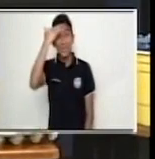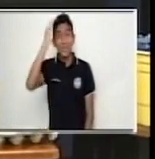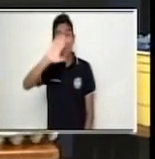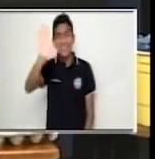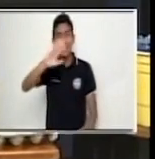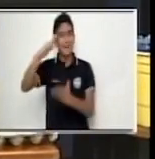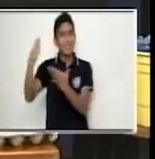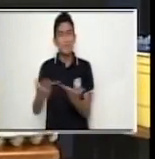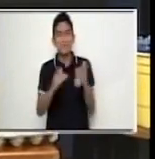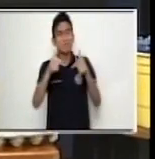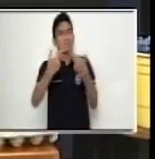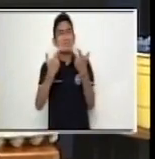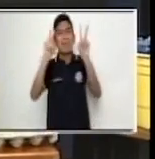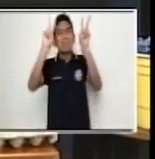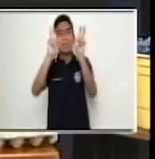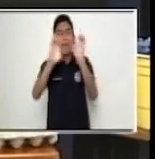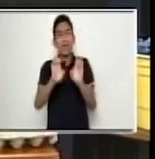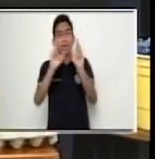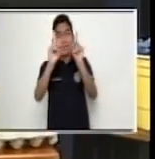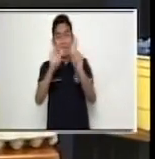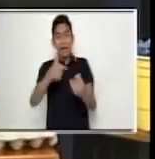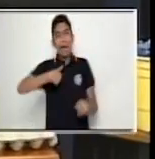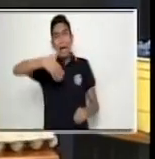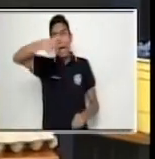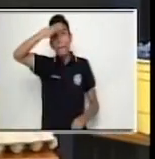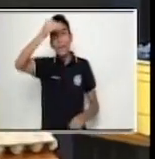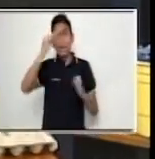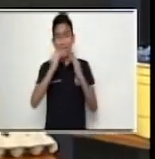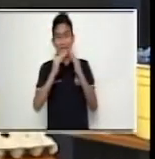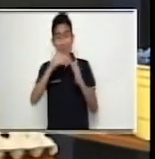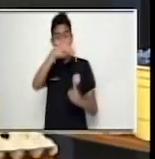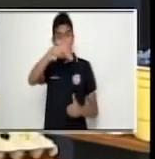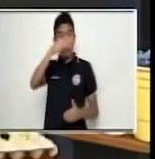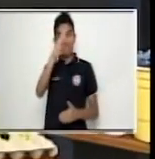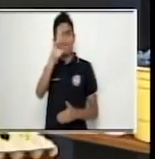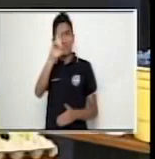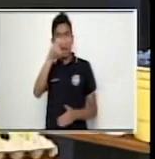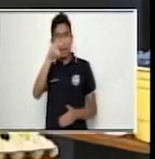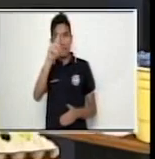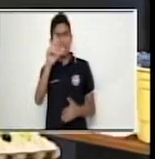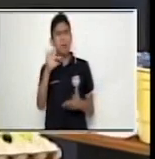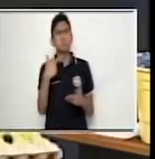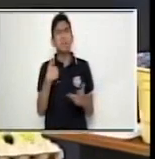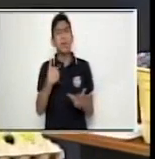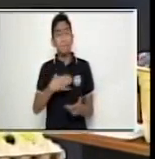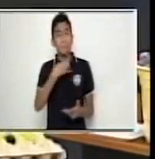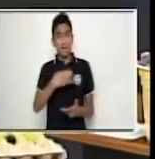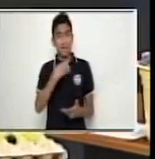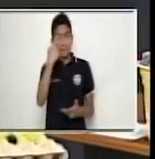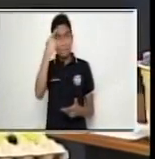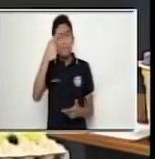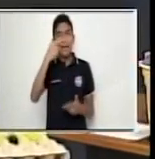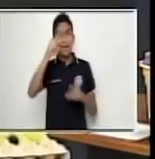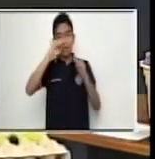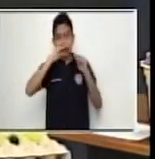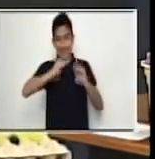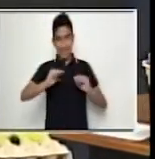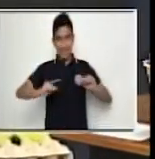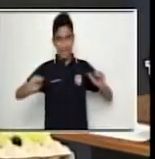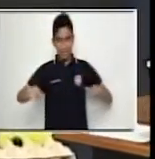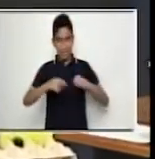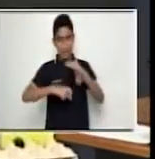Bienvenidos a este espacio educativo, Aprendo en Casa. Soy Brenda Ramírez, tutora del programa Educación de Primaria para